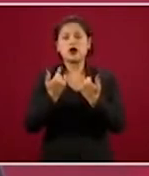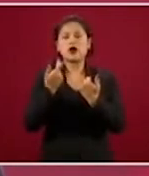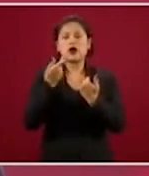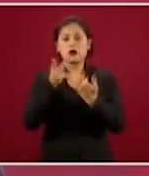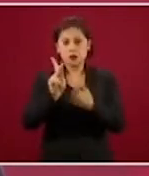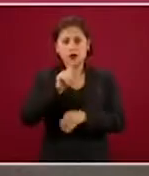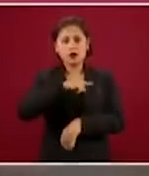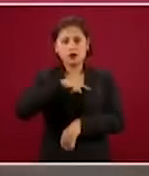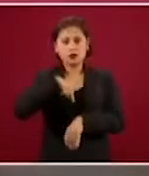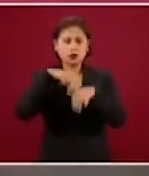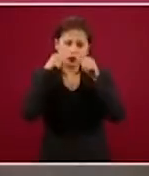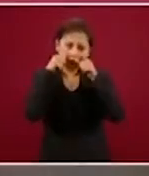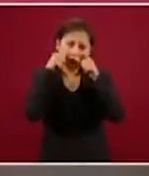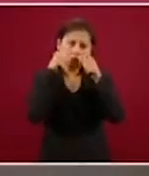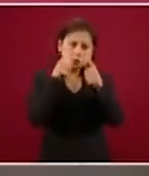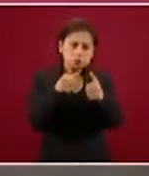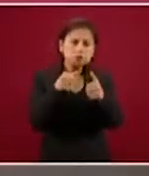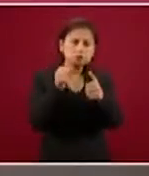asunto